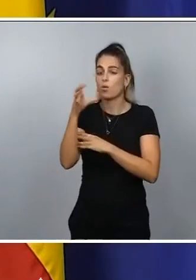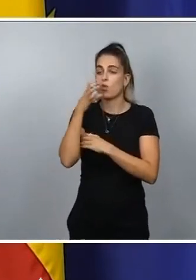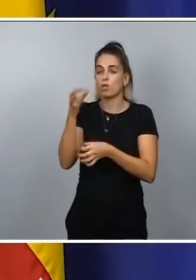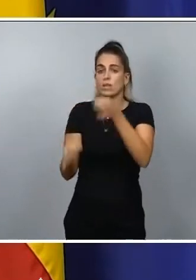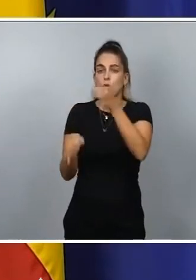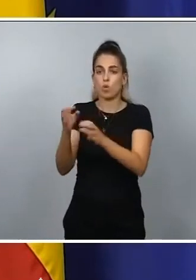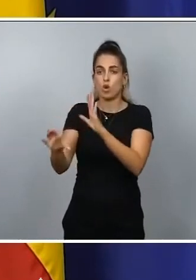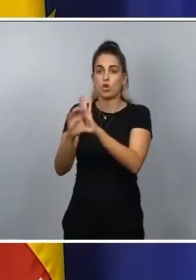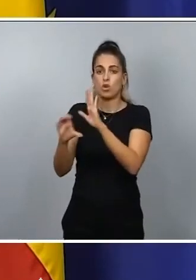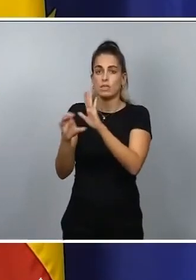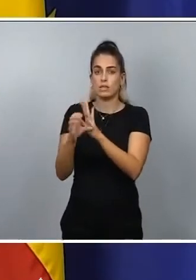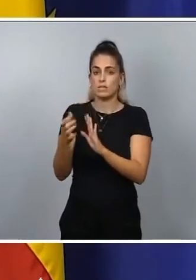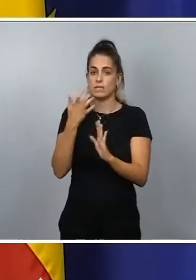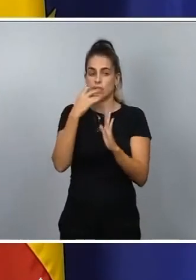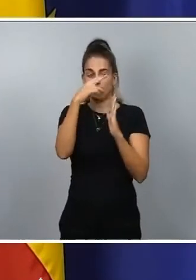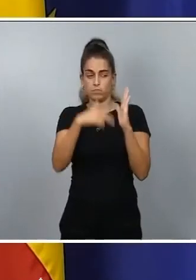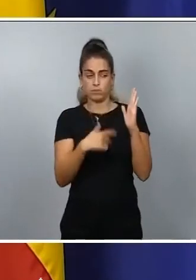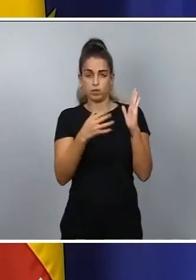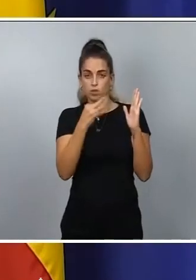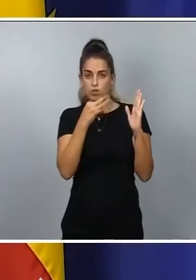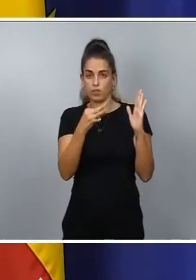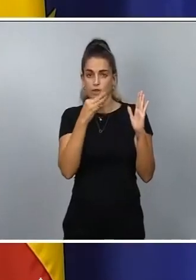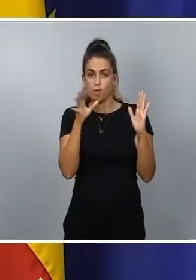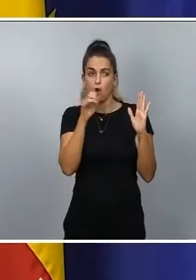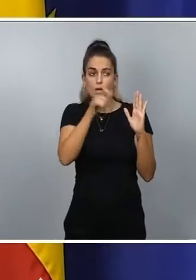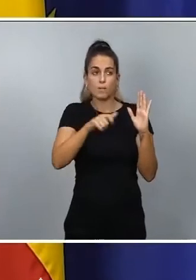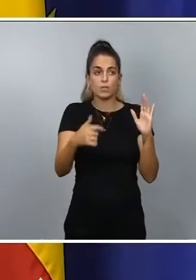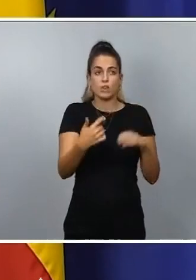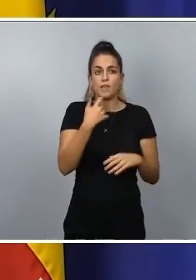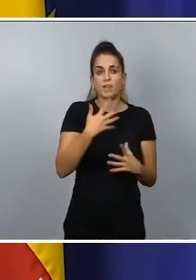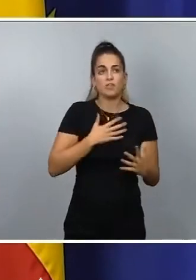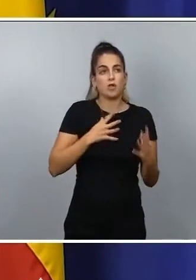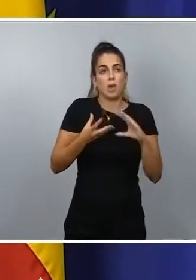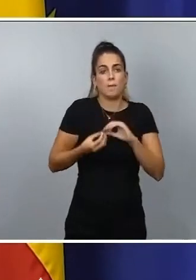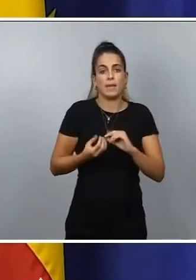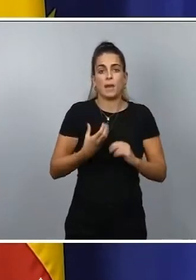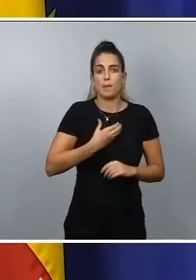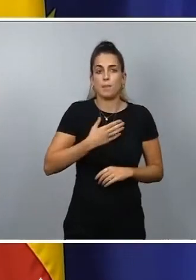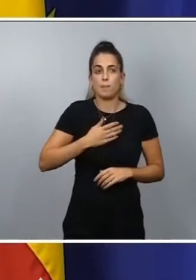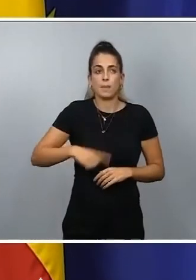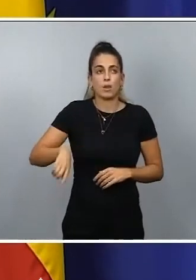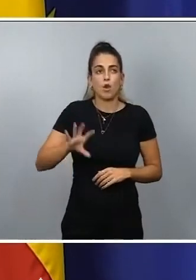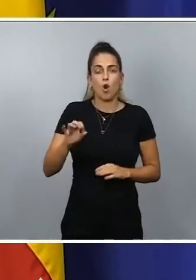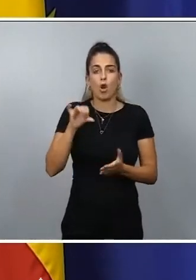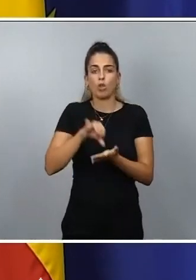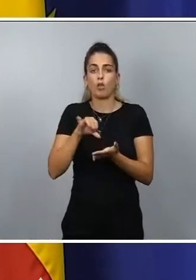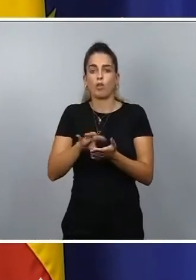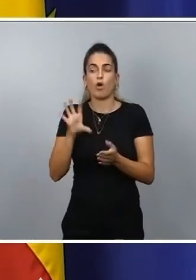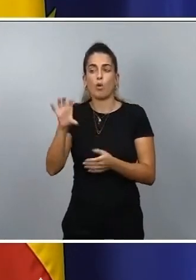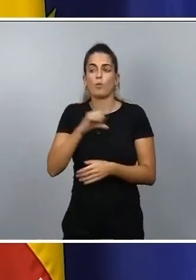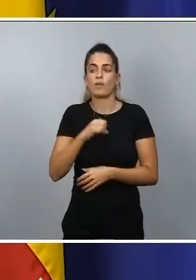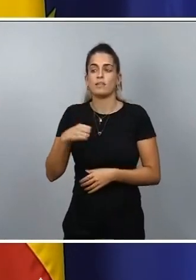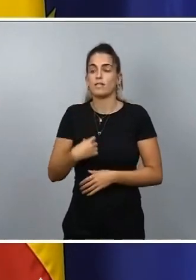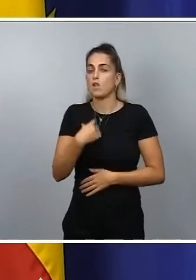tan siquiera conocerla o los que hoy dicen que no la aplicarán en sus municipios en sus ciudades o en sus comunidades autónomas vayan a ser